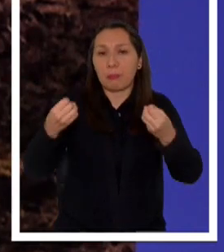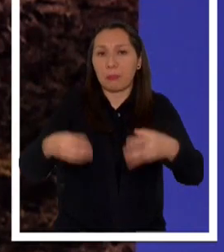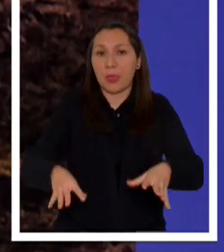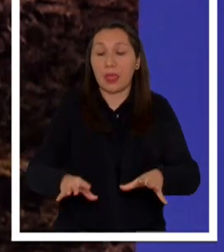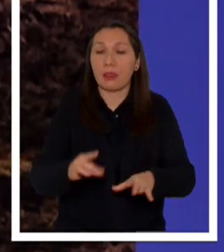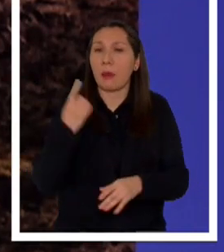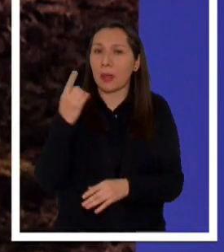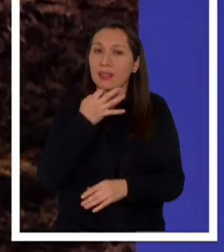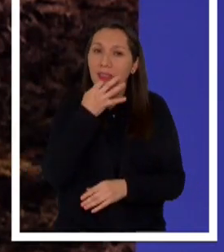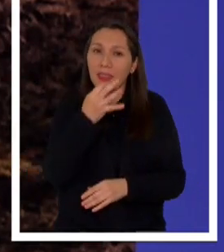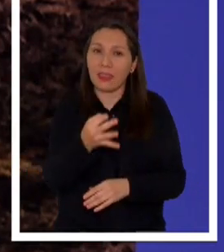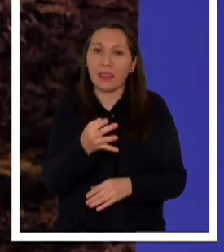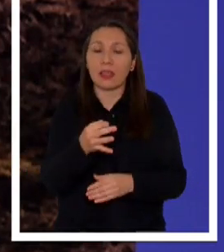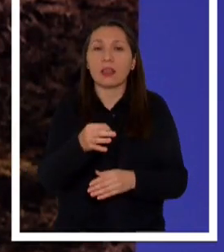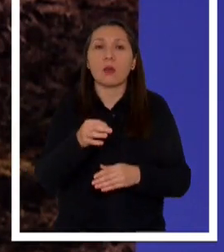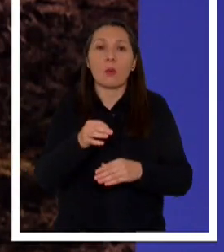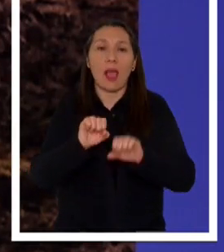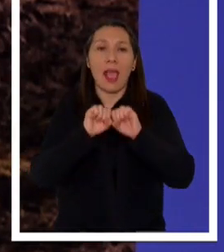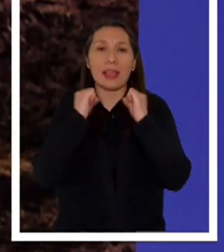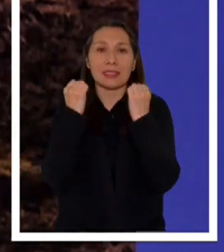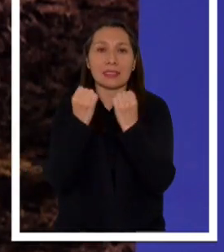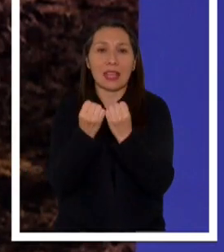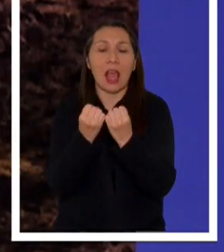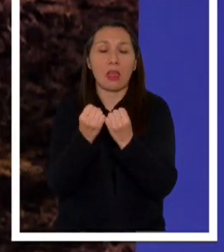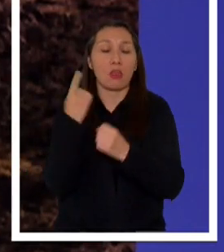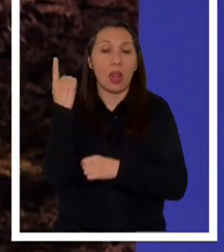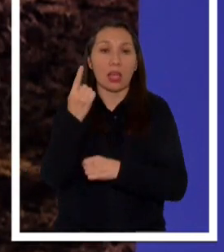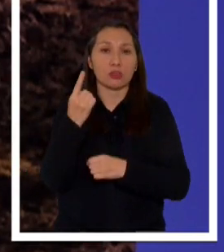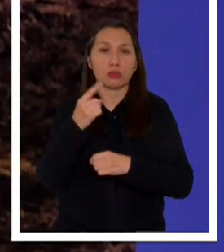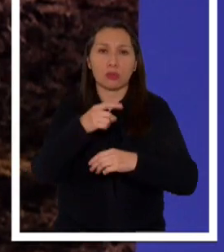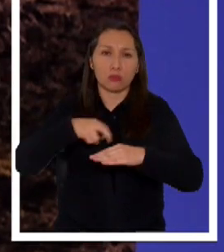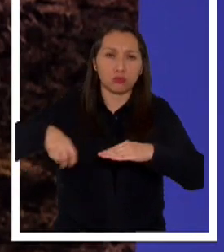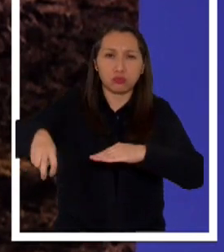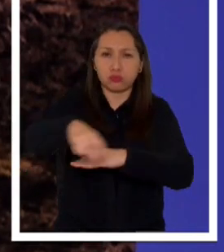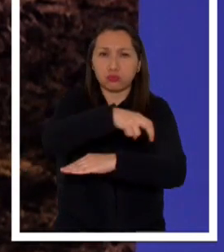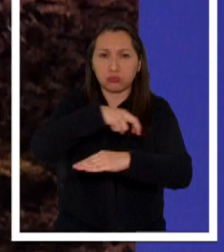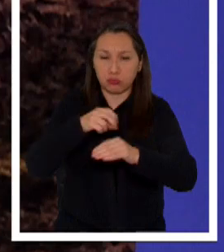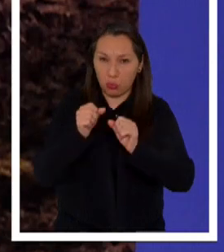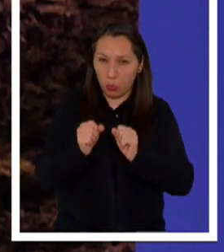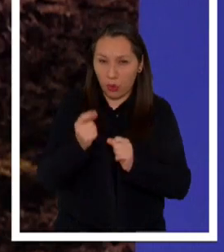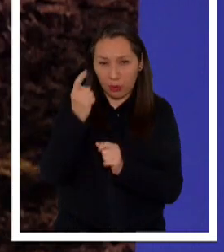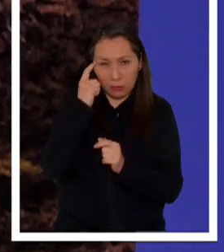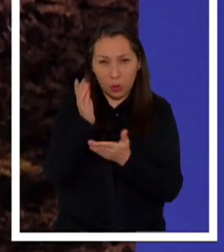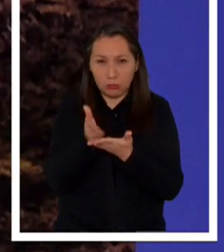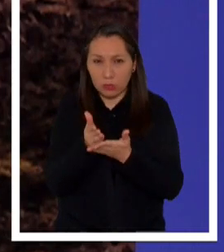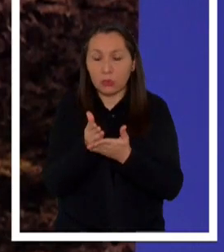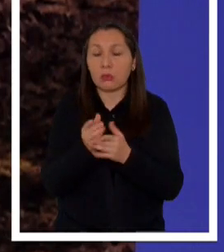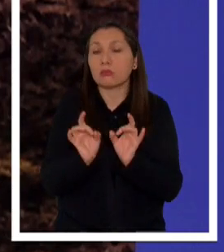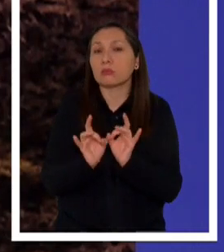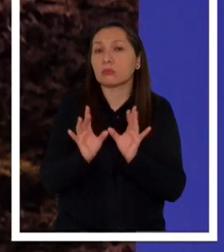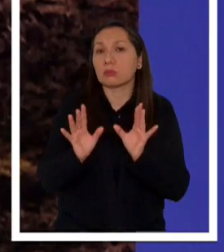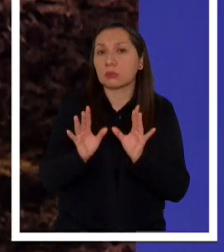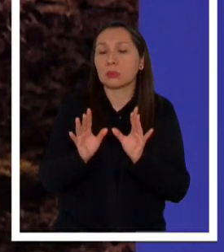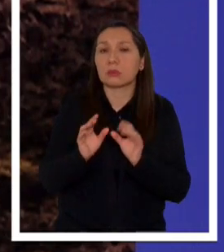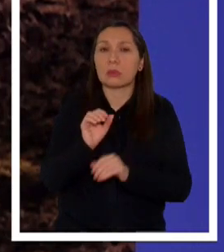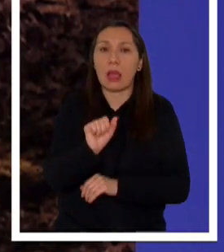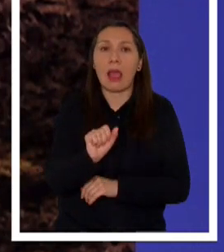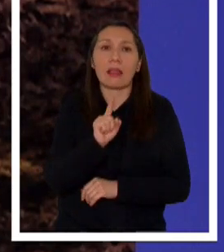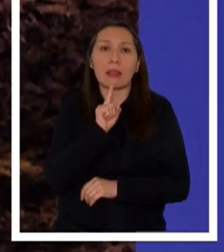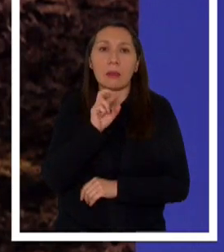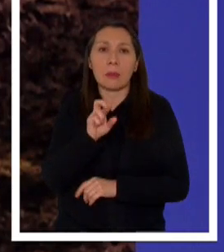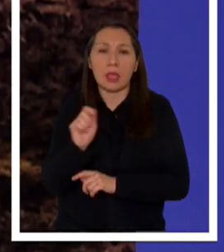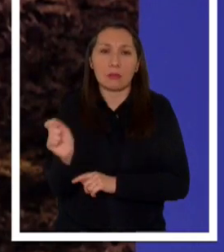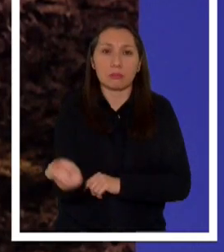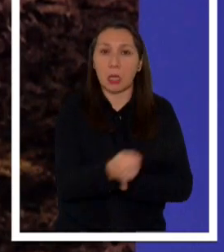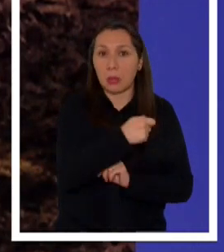y en particular quería hablar acerca del curso central del estadio nacional Si eso va a tener la posibilidad por ejemplo de proyectarlo a poder albergar un torneo ATP en